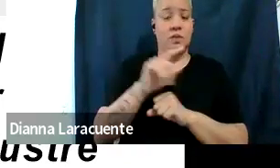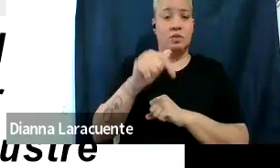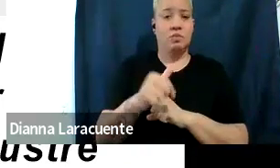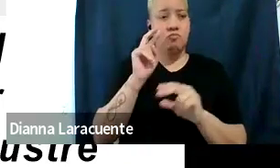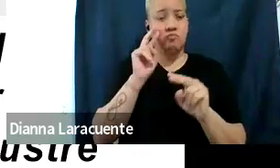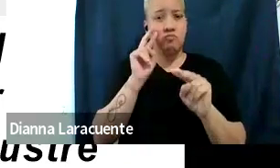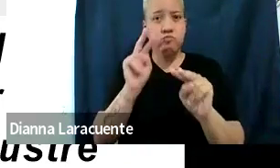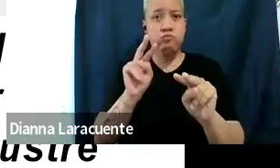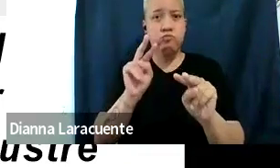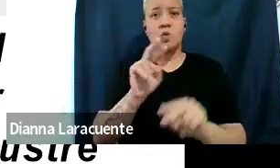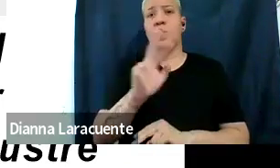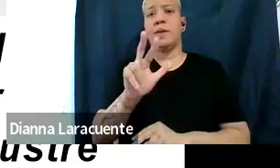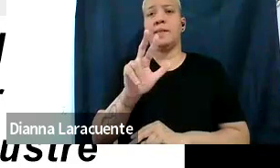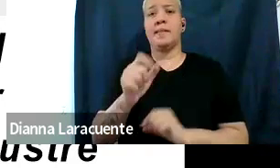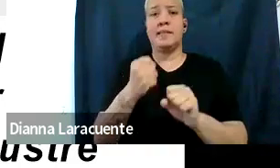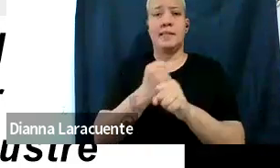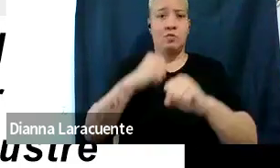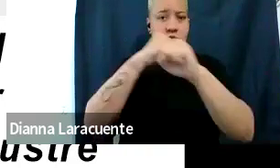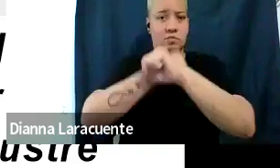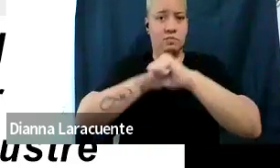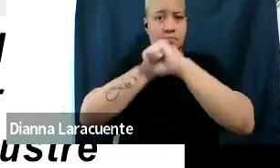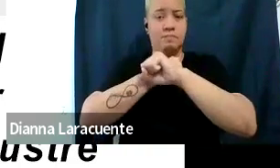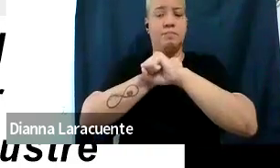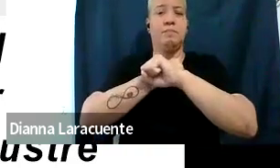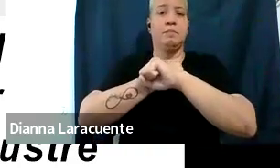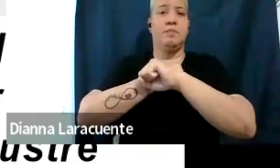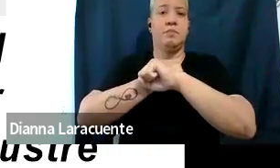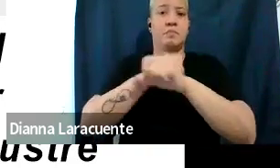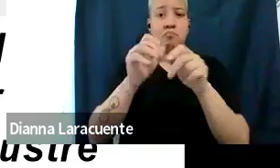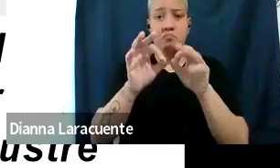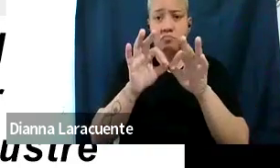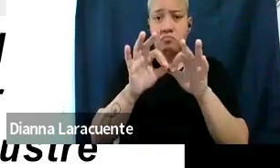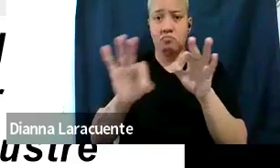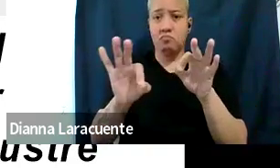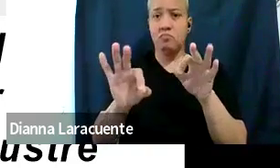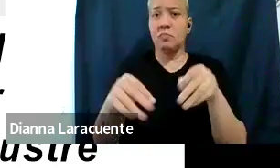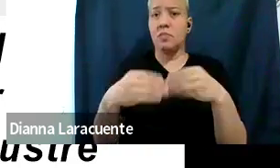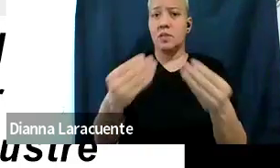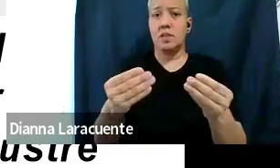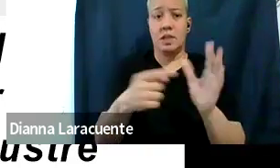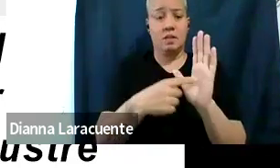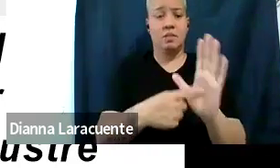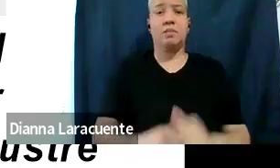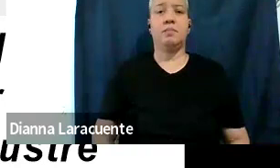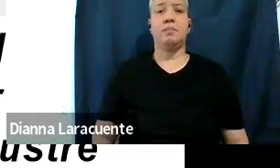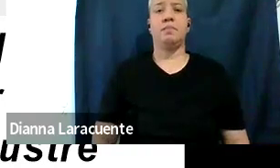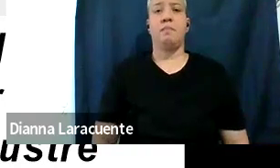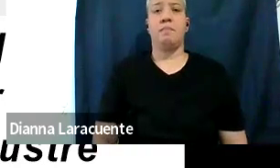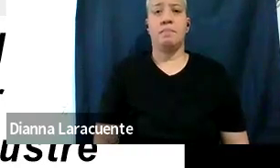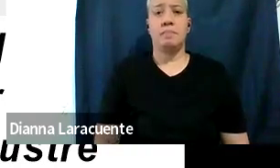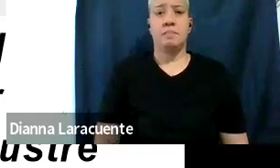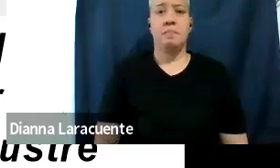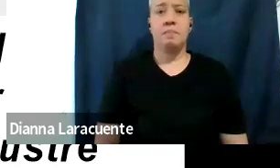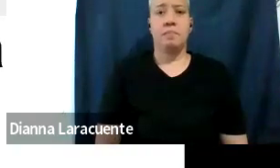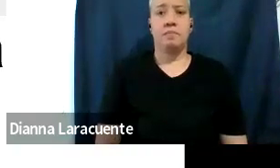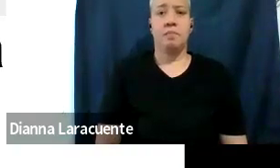en 43 años de lucha, hubiera simplemente dado esta demostración? Sigue para adelante.